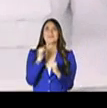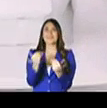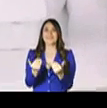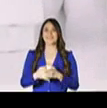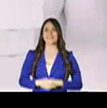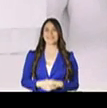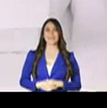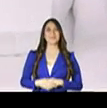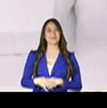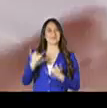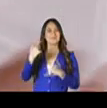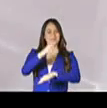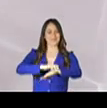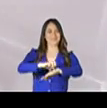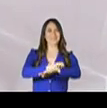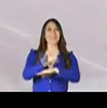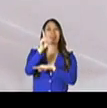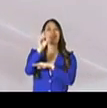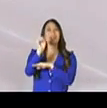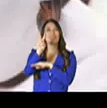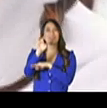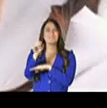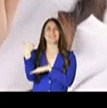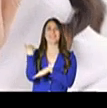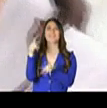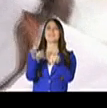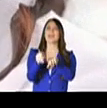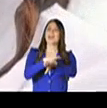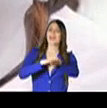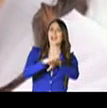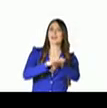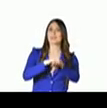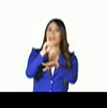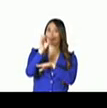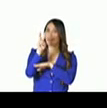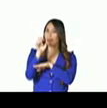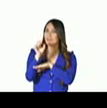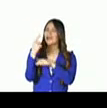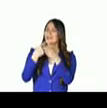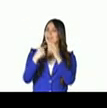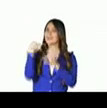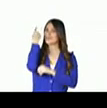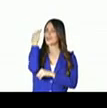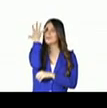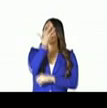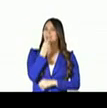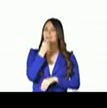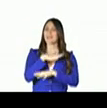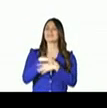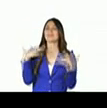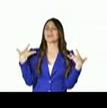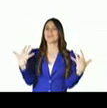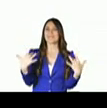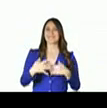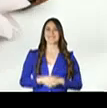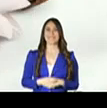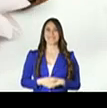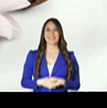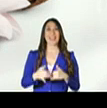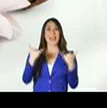radiante? Solo nuestra barra de belleza Dove contiene un cuarto de crema humectante. Dove, tu tratamiento de belleza diario para una piel